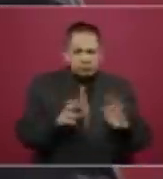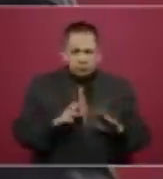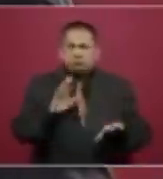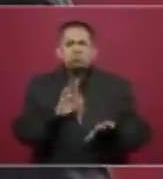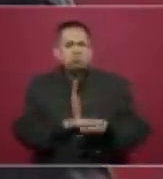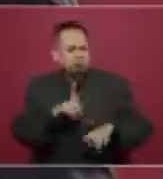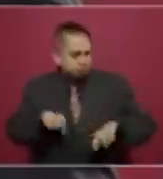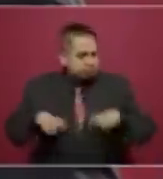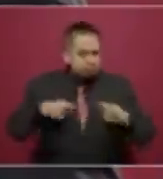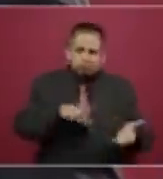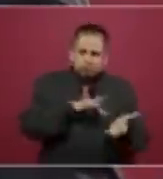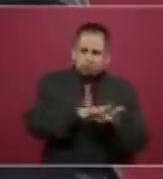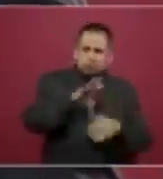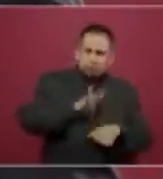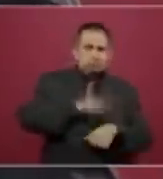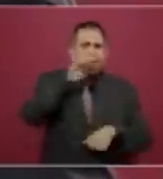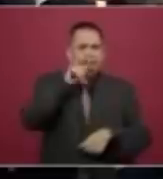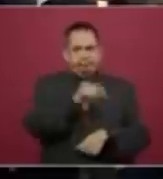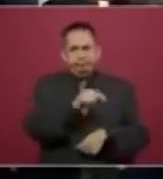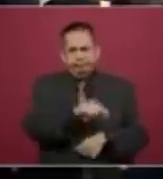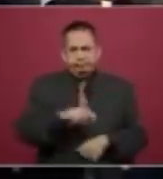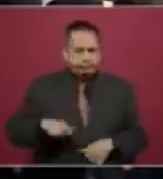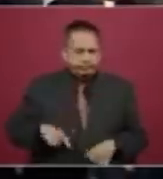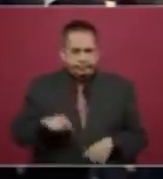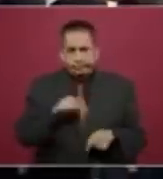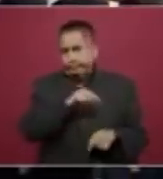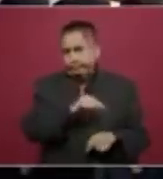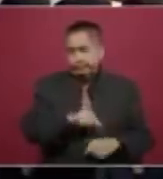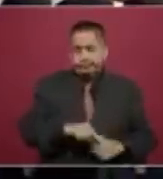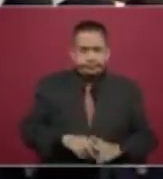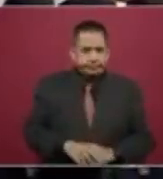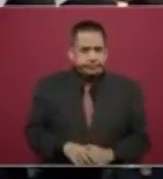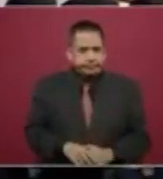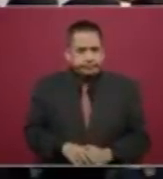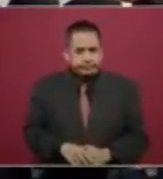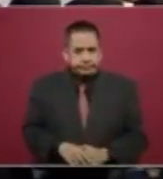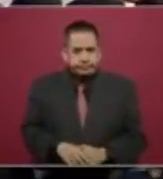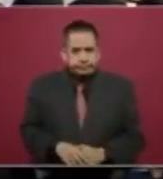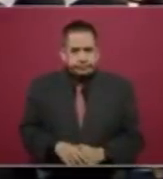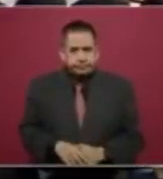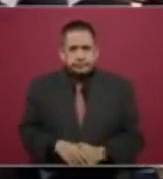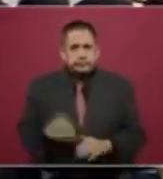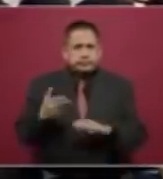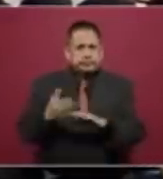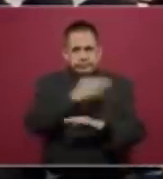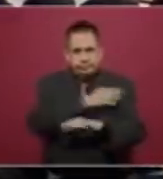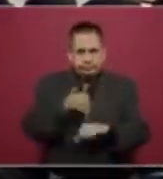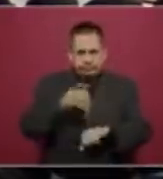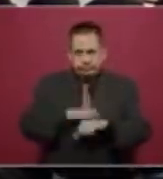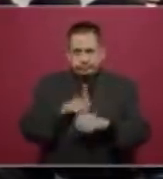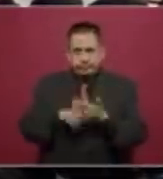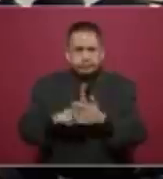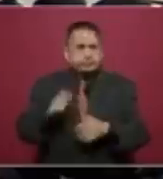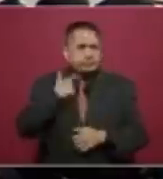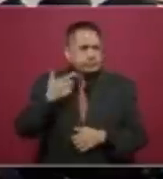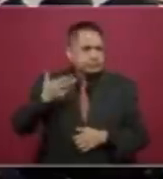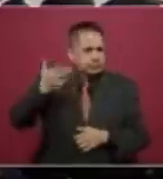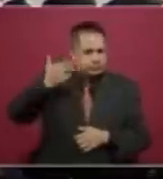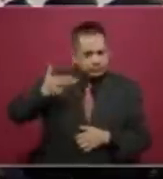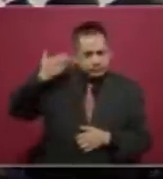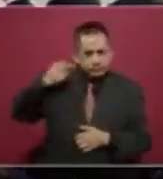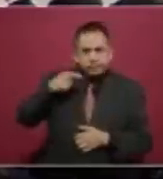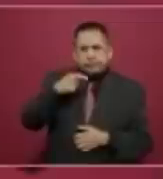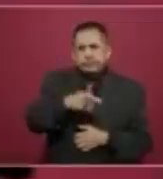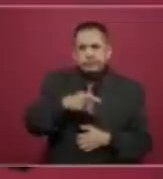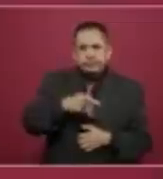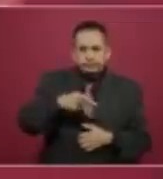apoyo va a recibir del gobierno. En las pasadas administraciones,